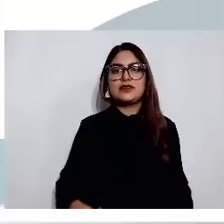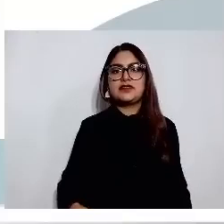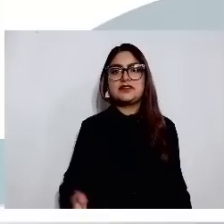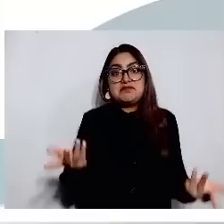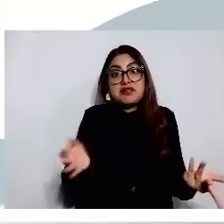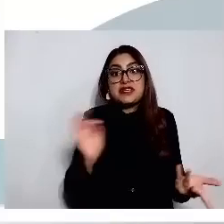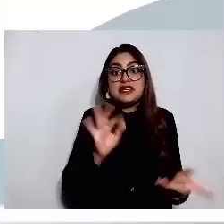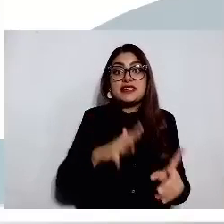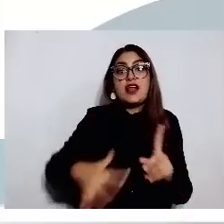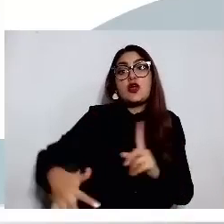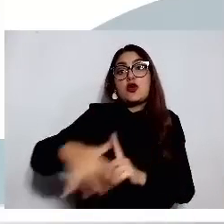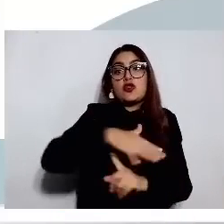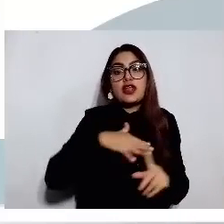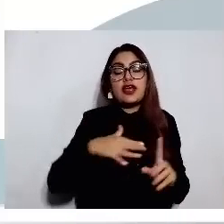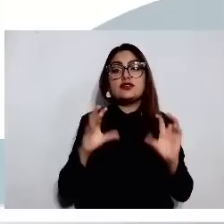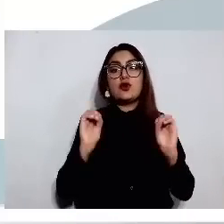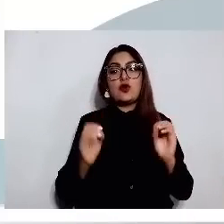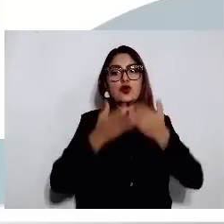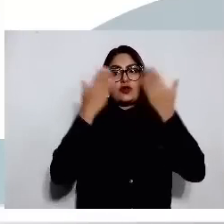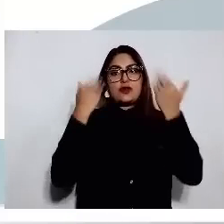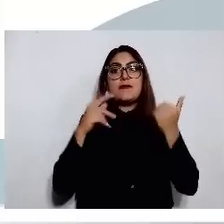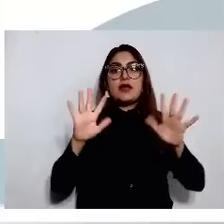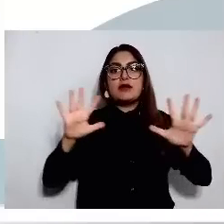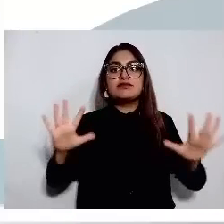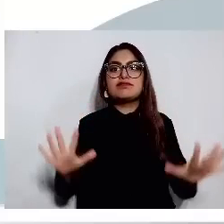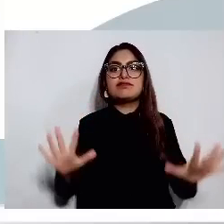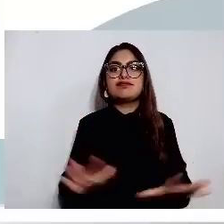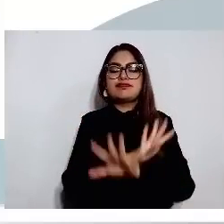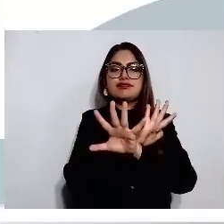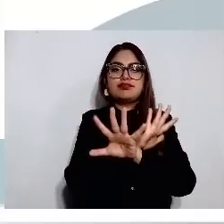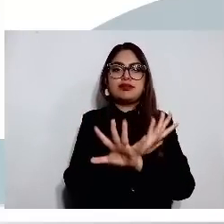cambiado drásticamente. Y ahora vemos cómo